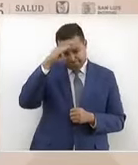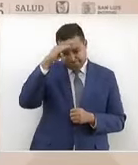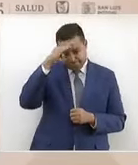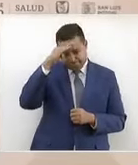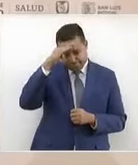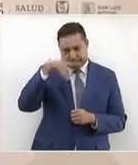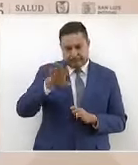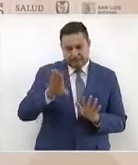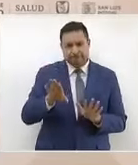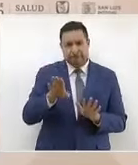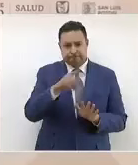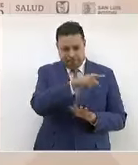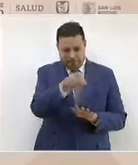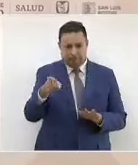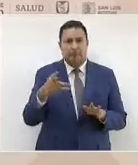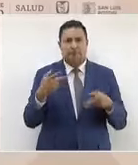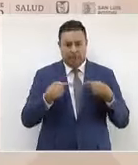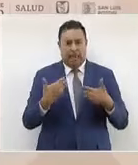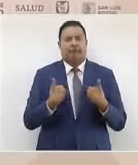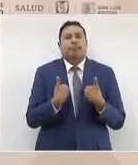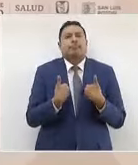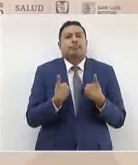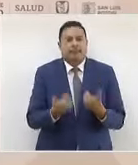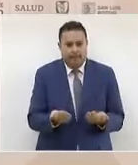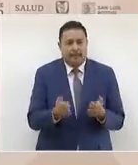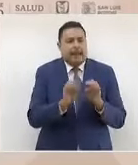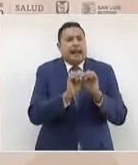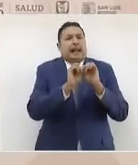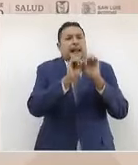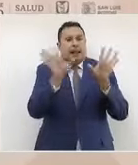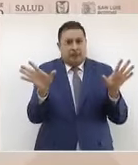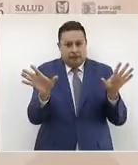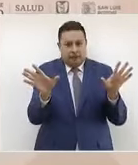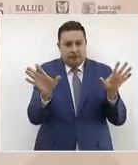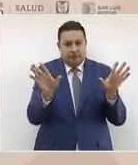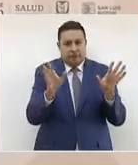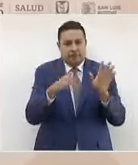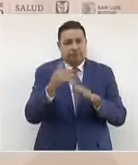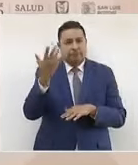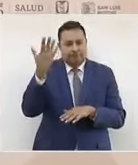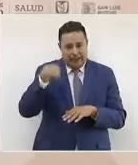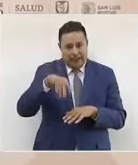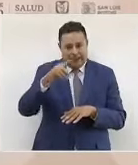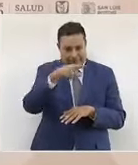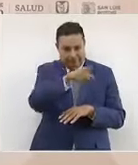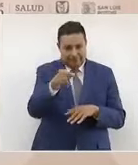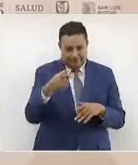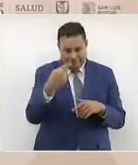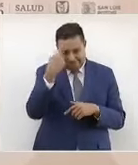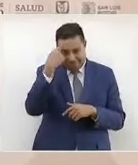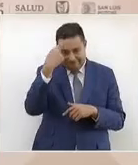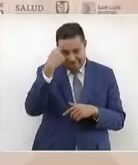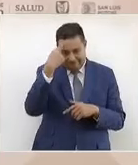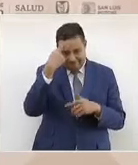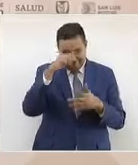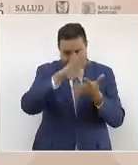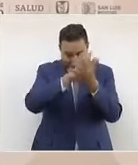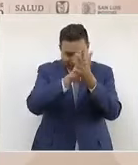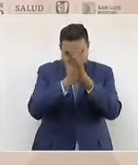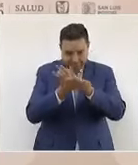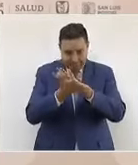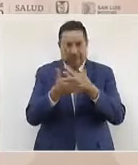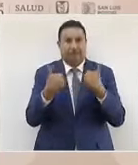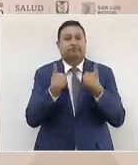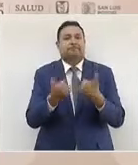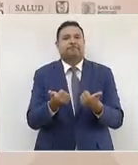de nuestro pueblo, en hacer realidad la revolución de las conciencias. Ya